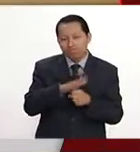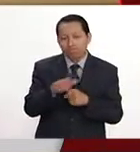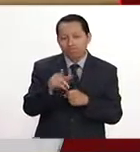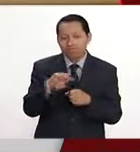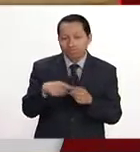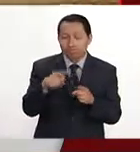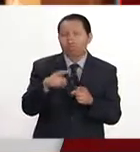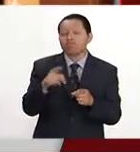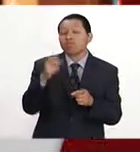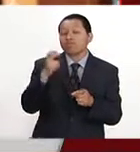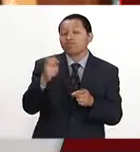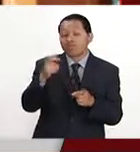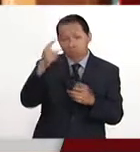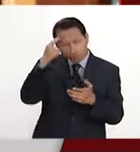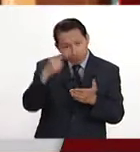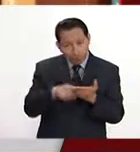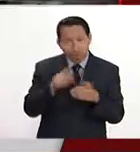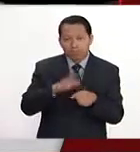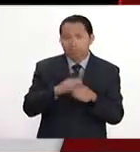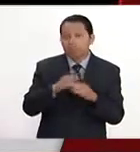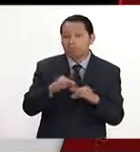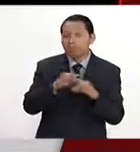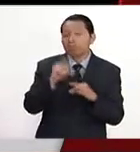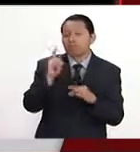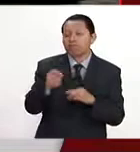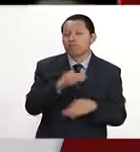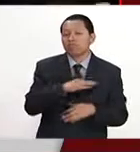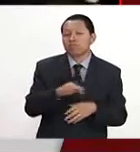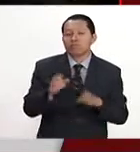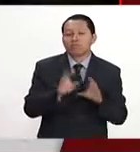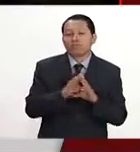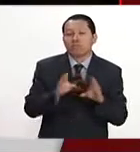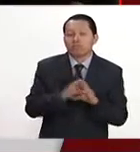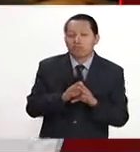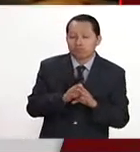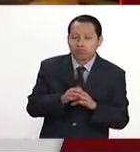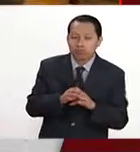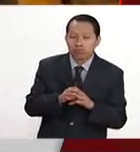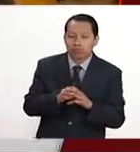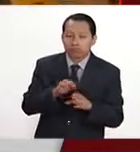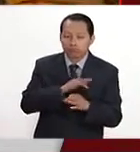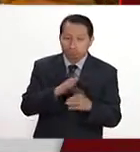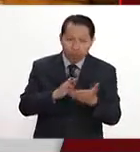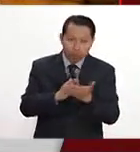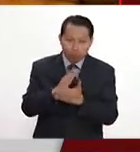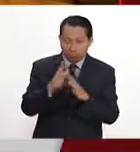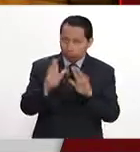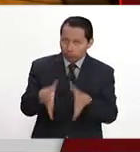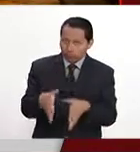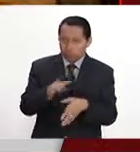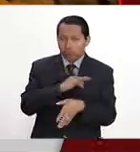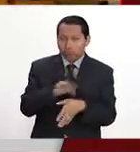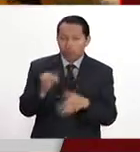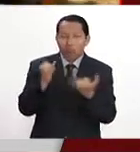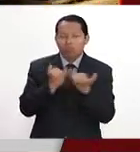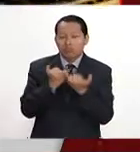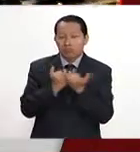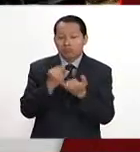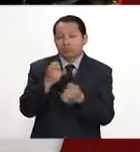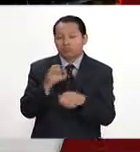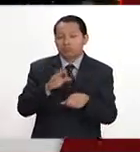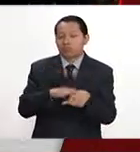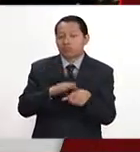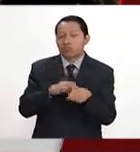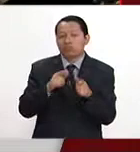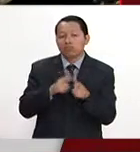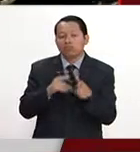del tratado, creo que la prioridad principal es al menos mantener el acceso como está y conseguir mantener